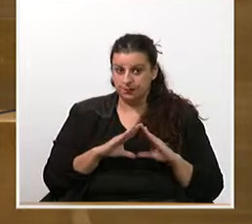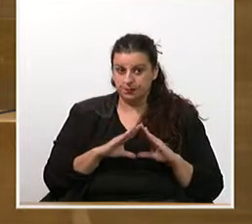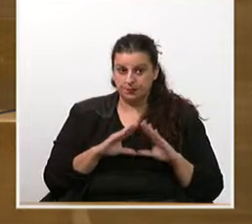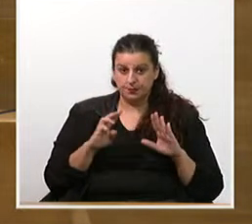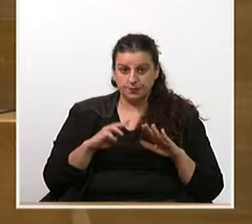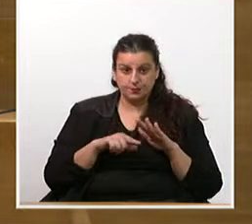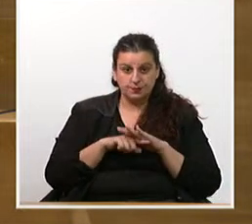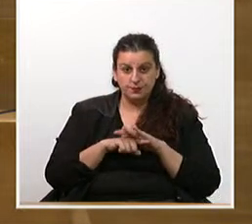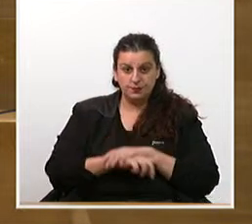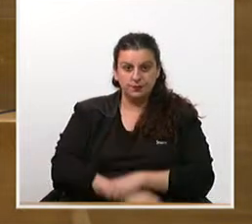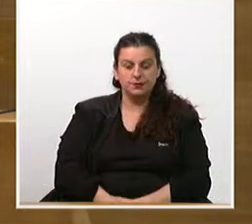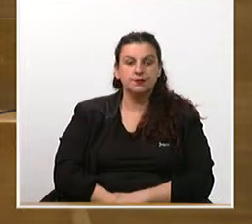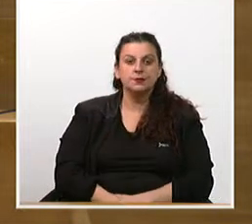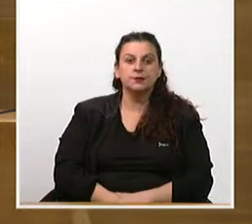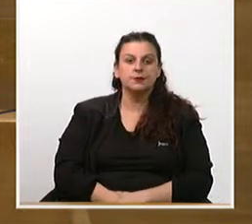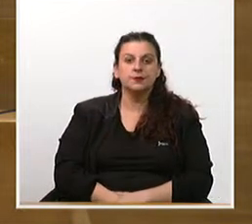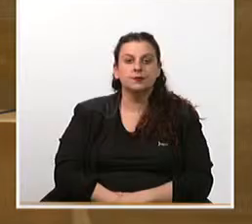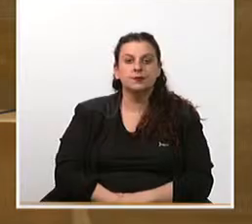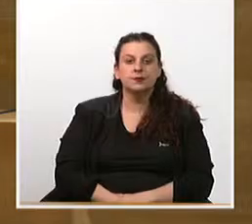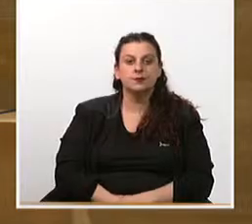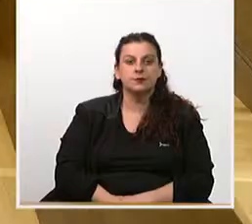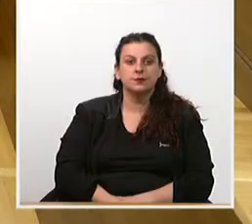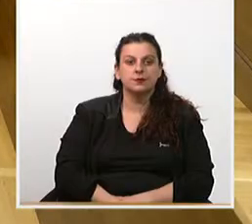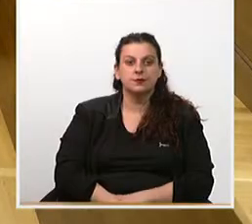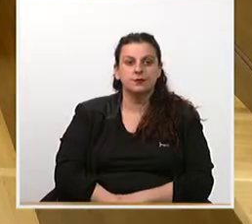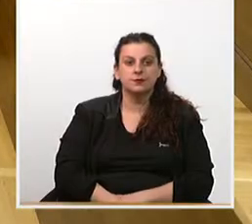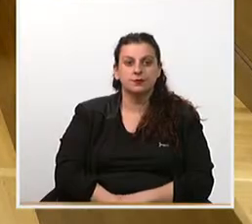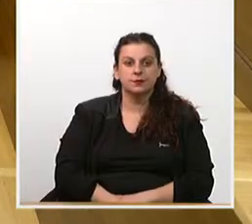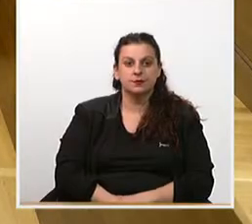gestión Muchísimas gracias muchas gracias